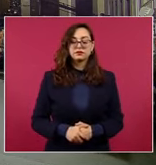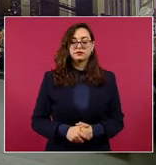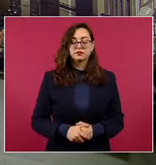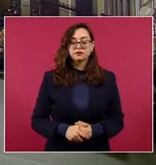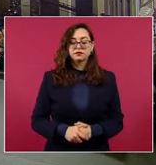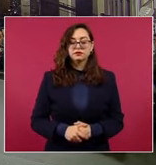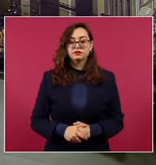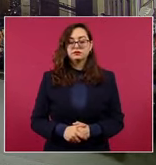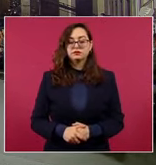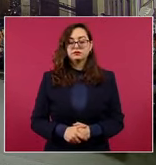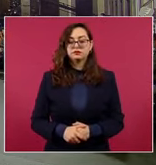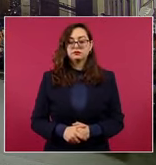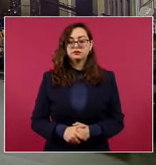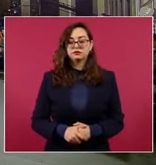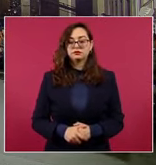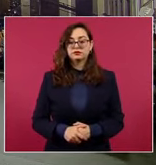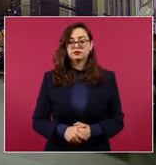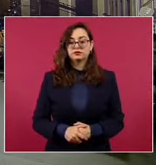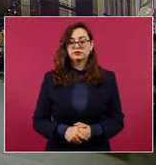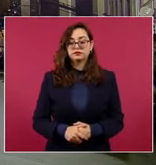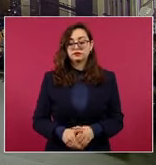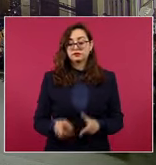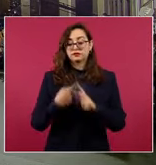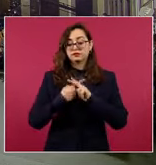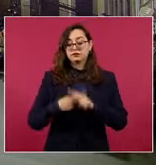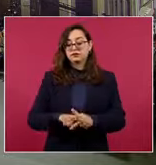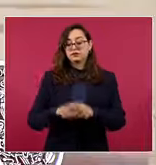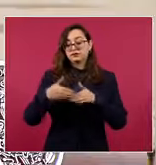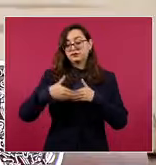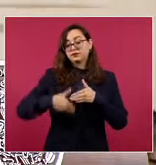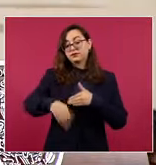pues se inicia el año con mucho trabajo,